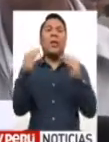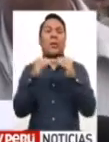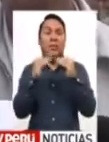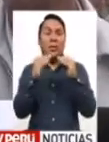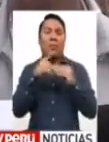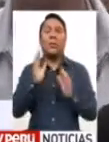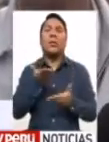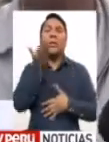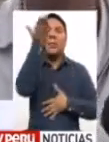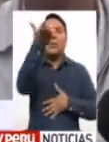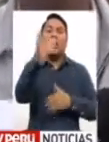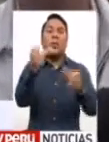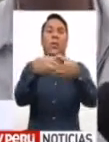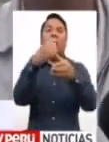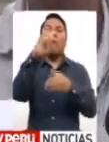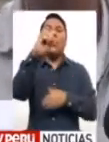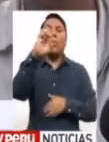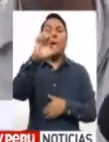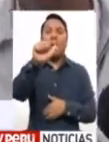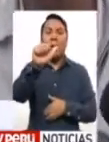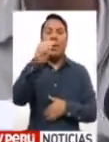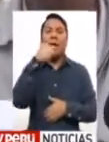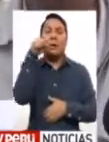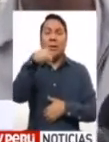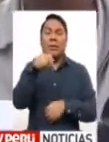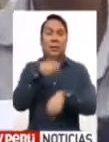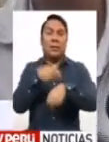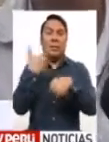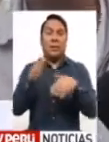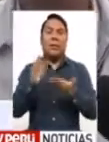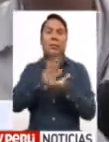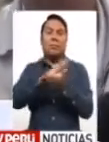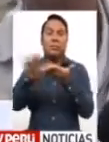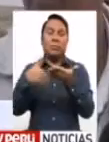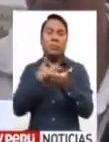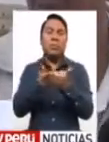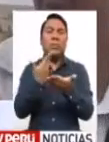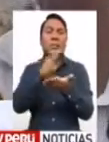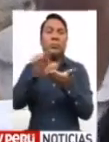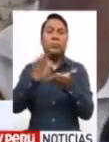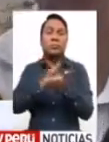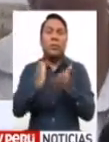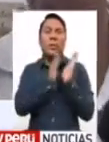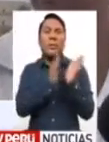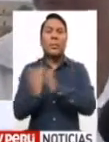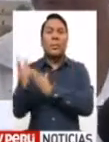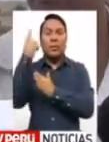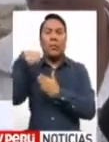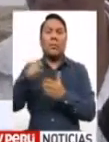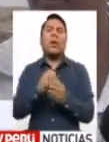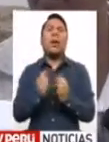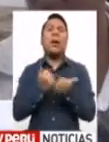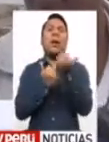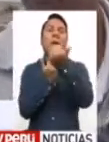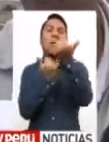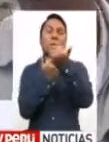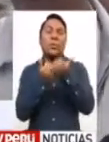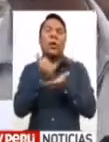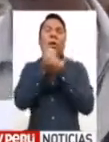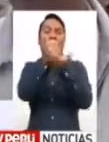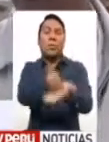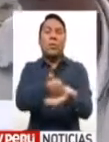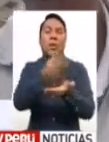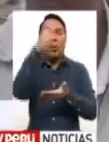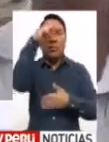la oea y al mismo tiempo se prepare un operativo de ayuda humanitaria a venezuela